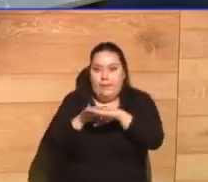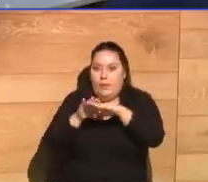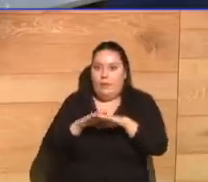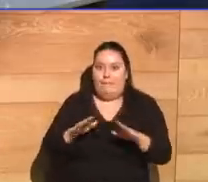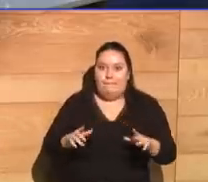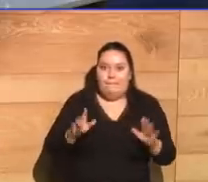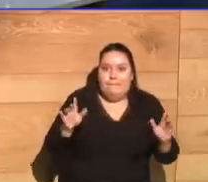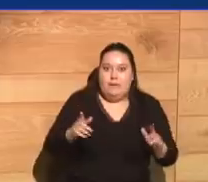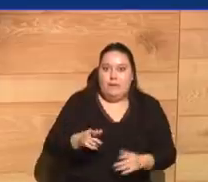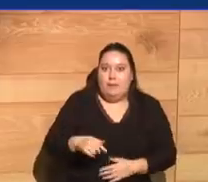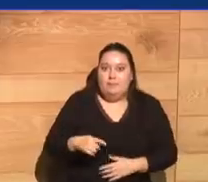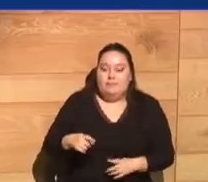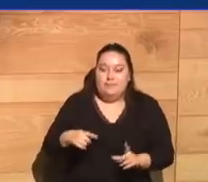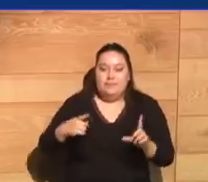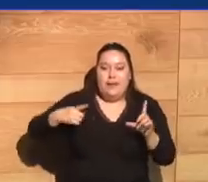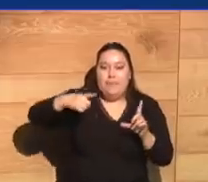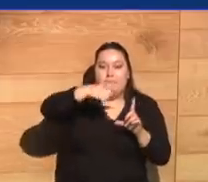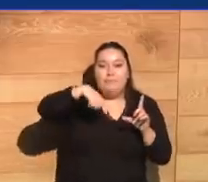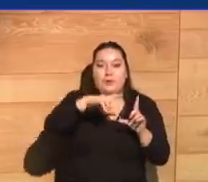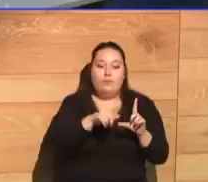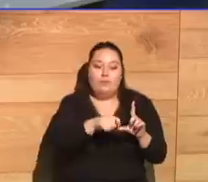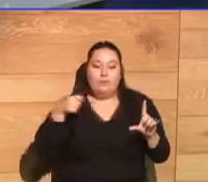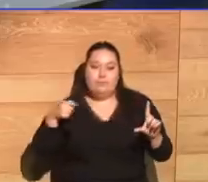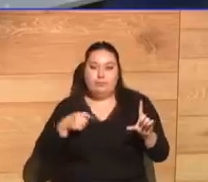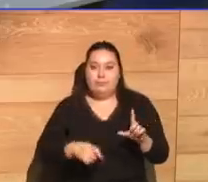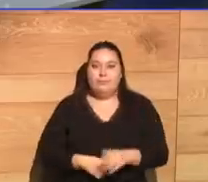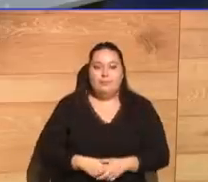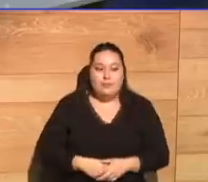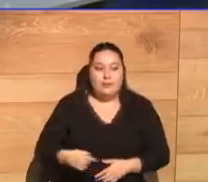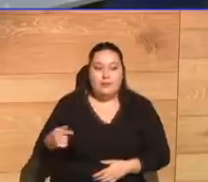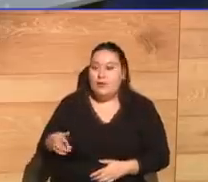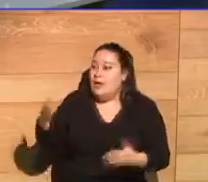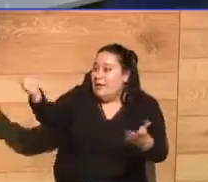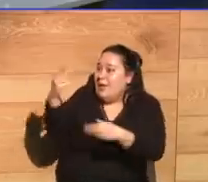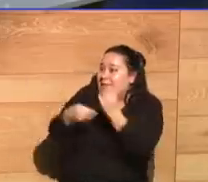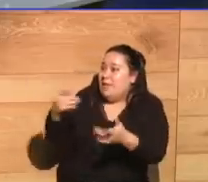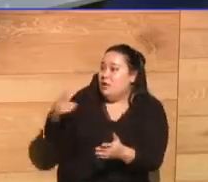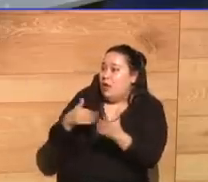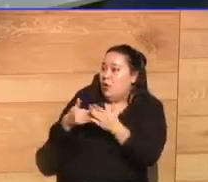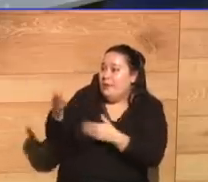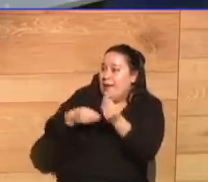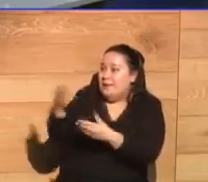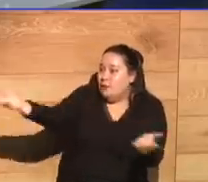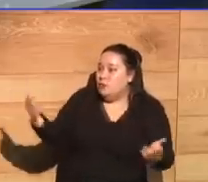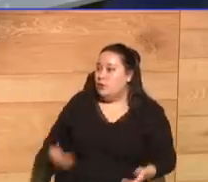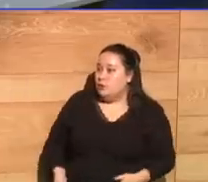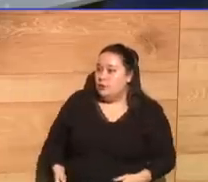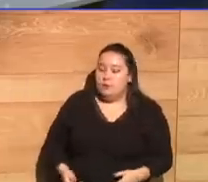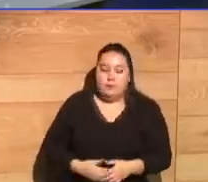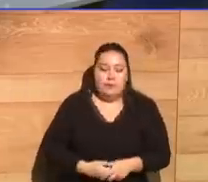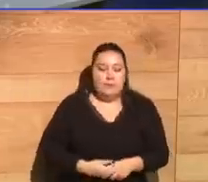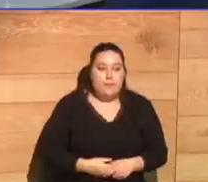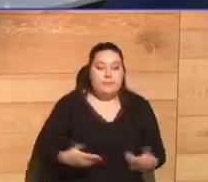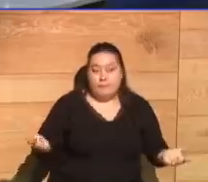perdón! ¡Desenchufa el microondas! ¡Lo siento! Y a Richard Donner en la cocina. ¡Geoffrey, qué has hecho! ¡Geoffrey! O sea, hay